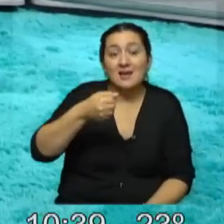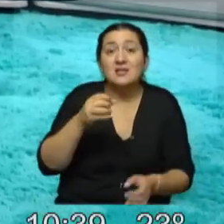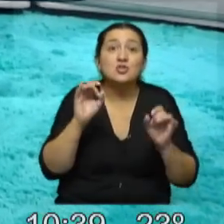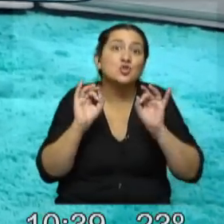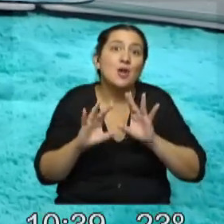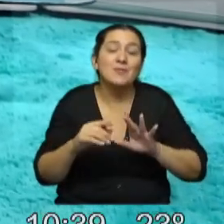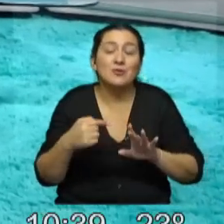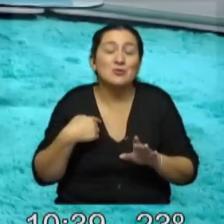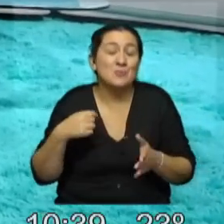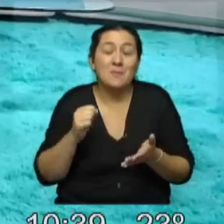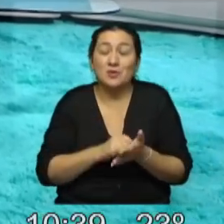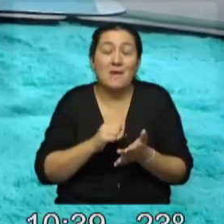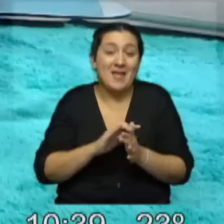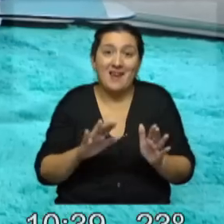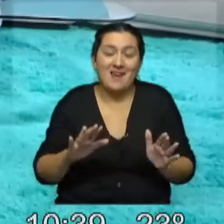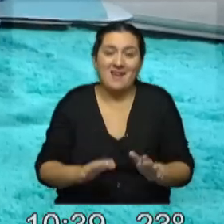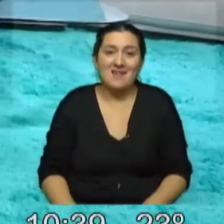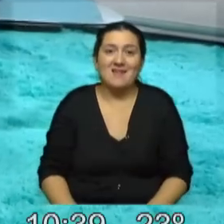venía mal Así que